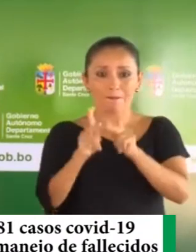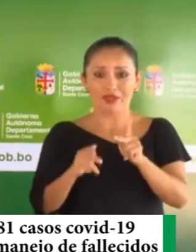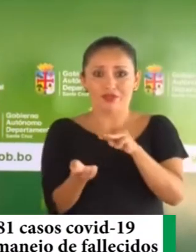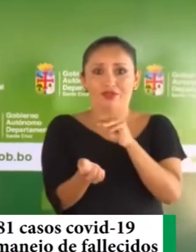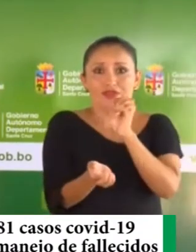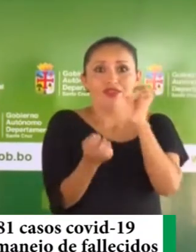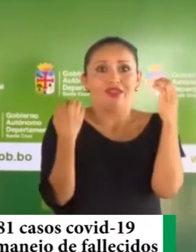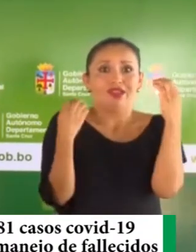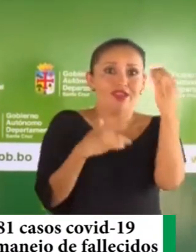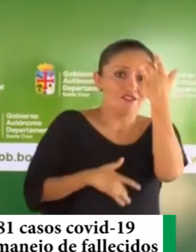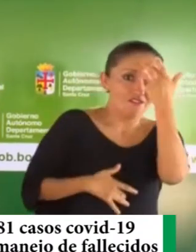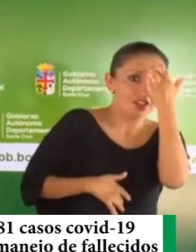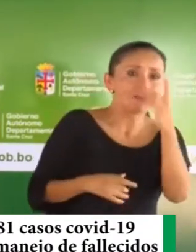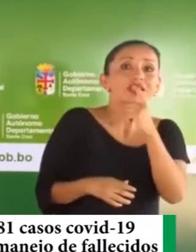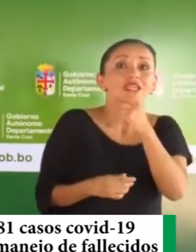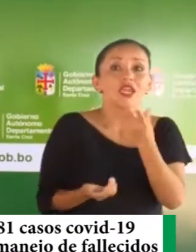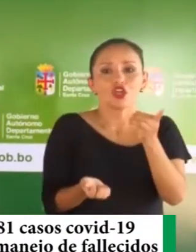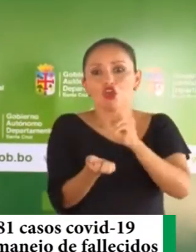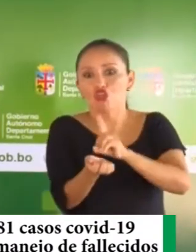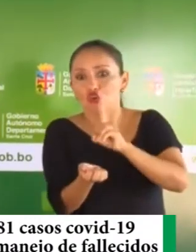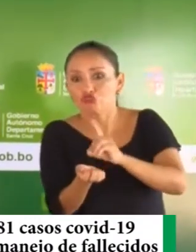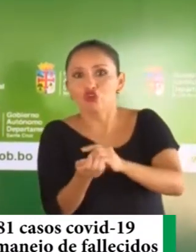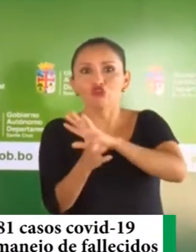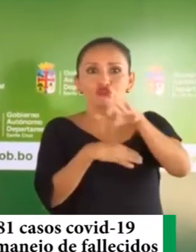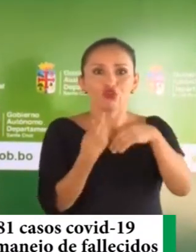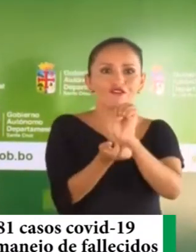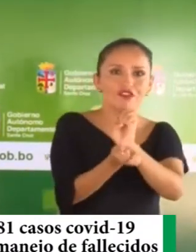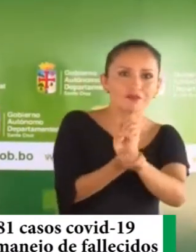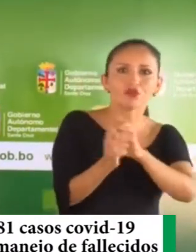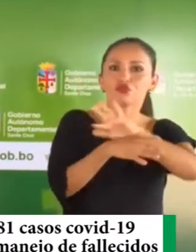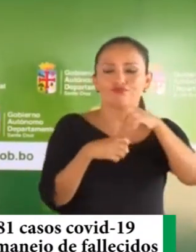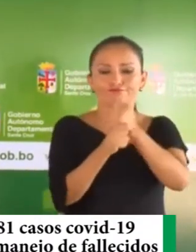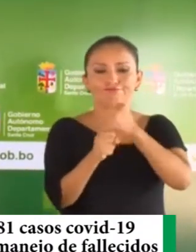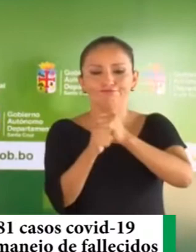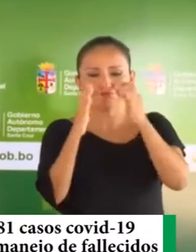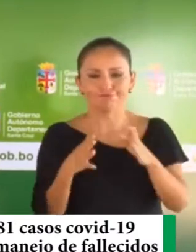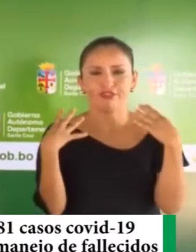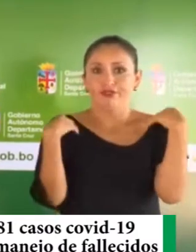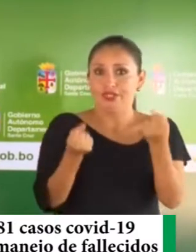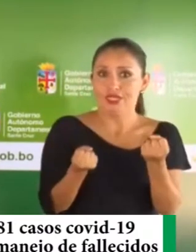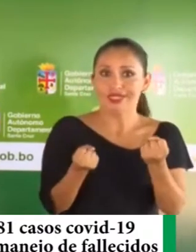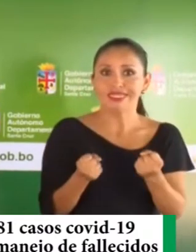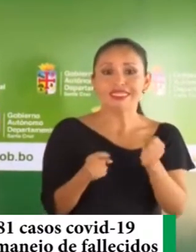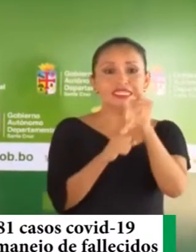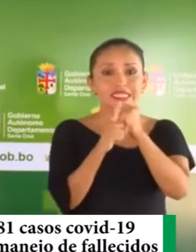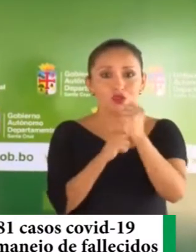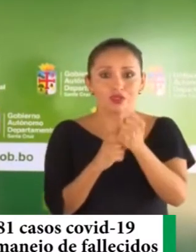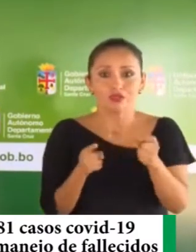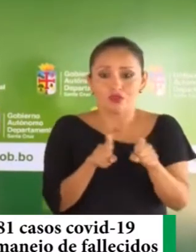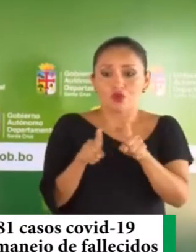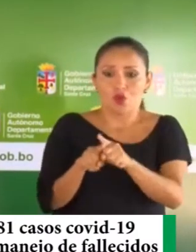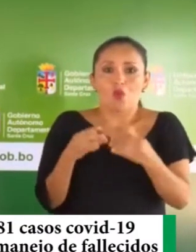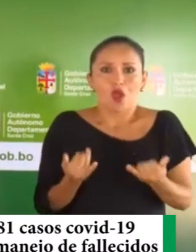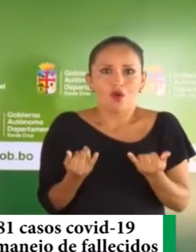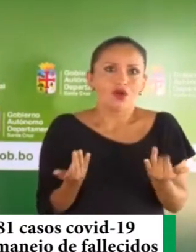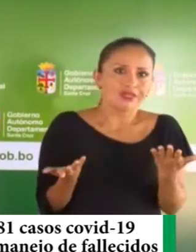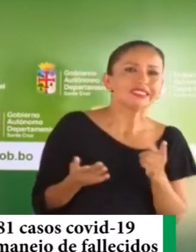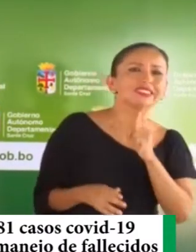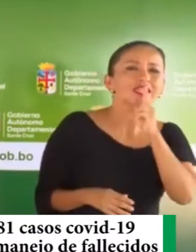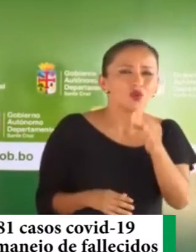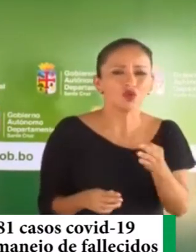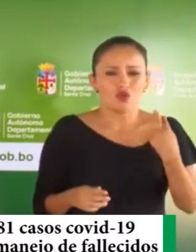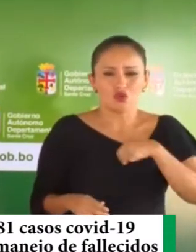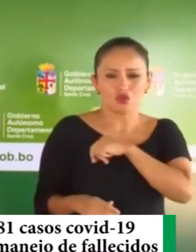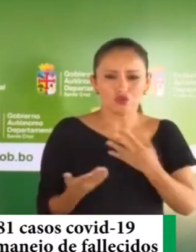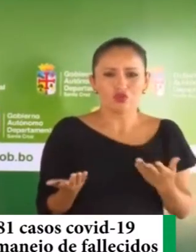enferma somos los médicos, los paramédicos, los trabajadores en salud y situaciones como esta, por supuesto, nos